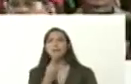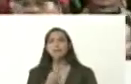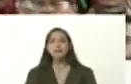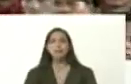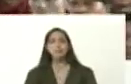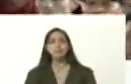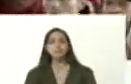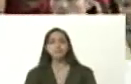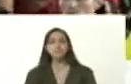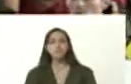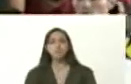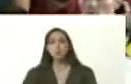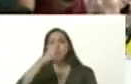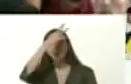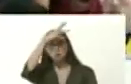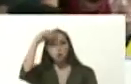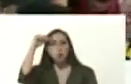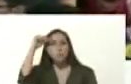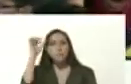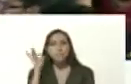Trump, vete.